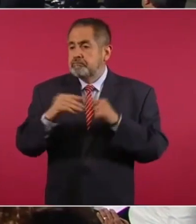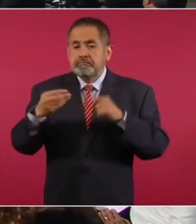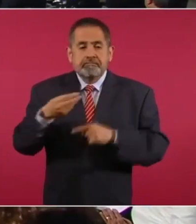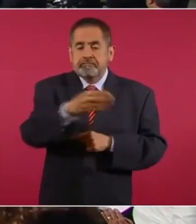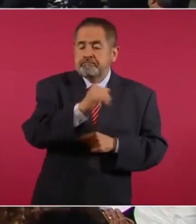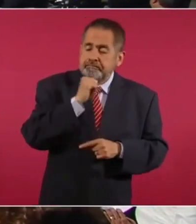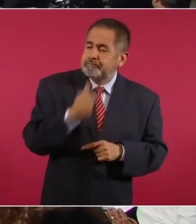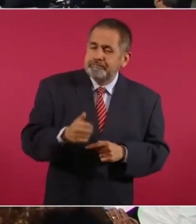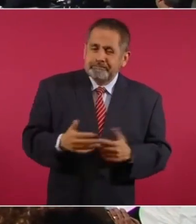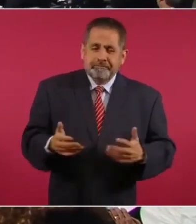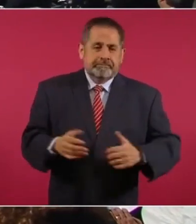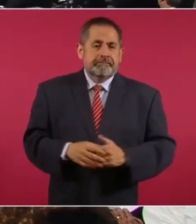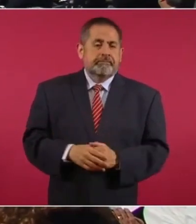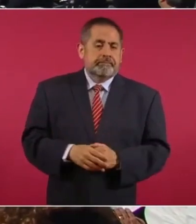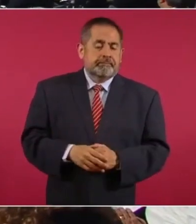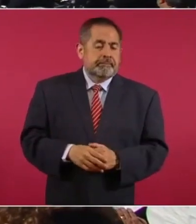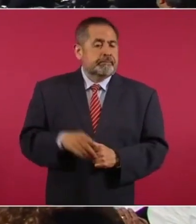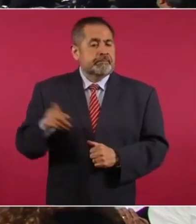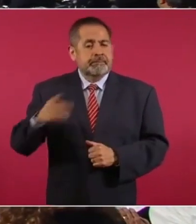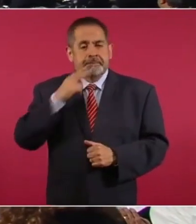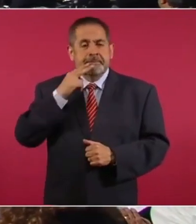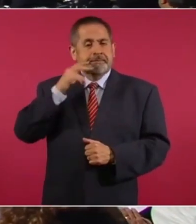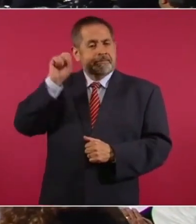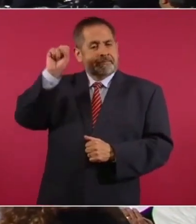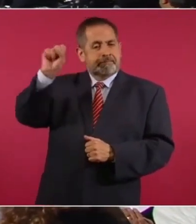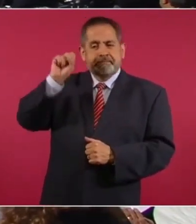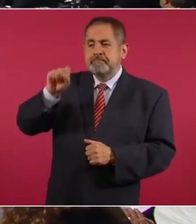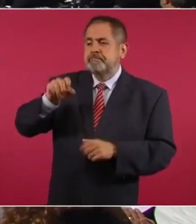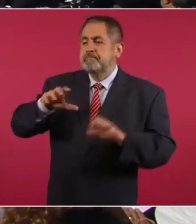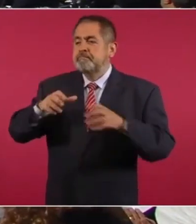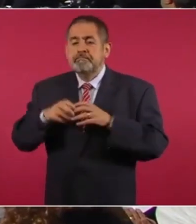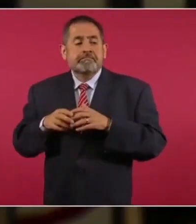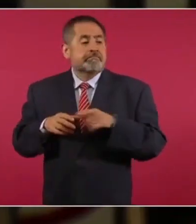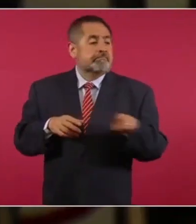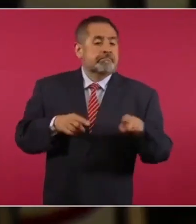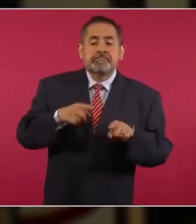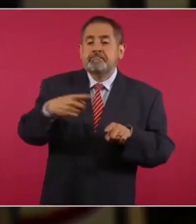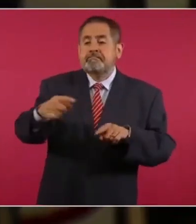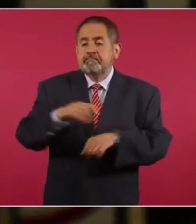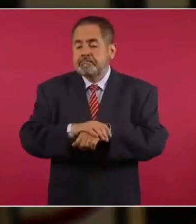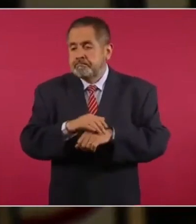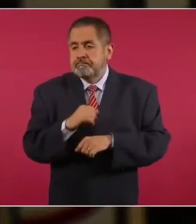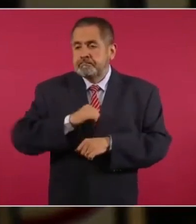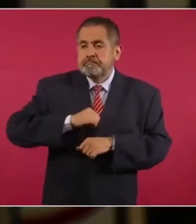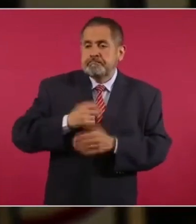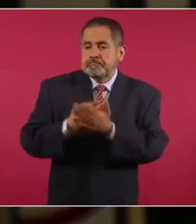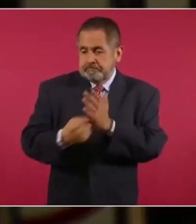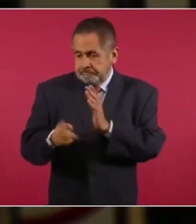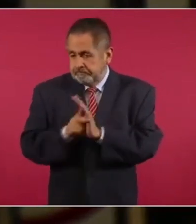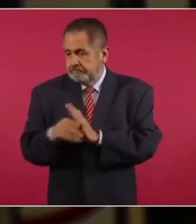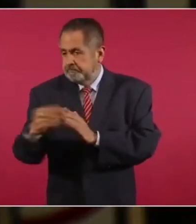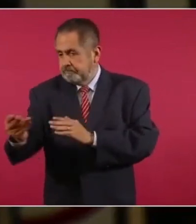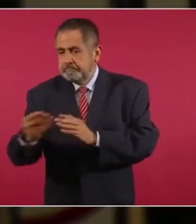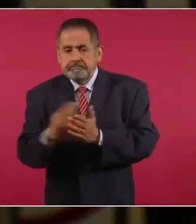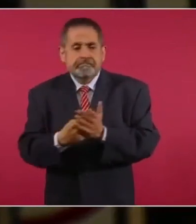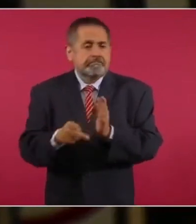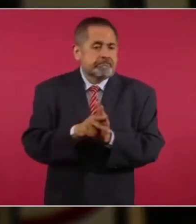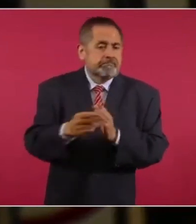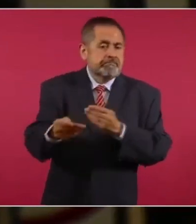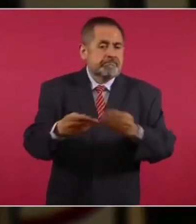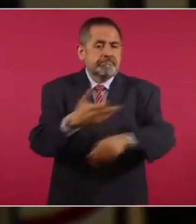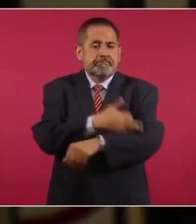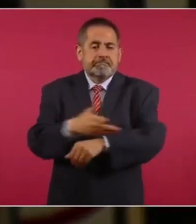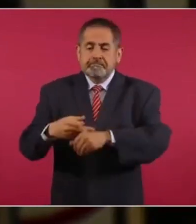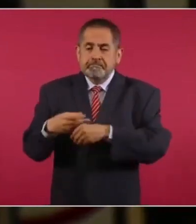familiares. Ha utilizado el sindicato para otorgarle plazas a sus allegados, amigos, así como familiares